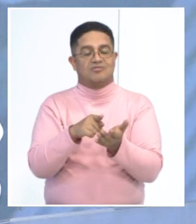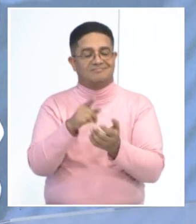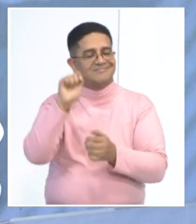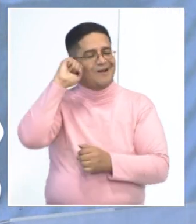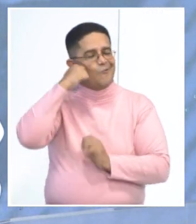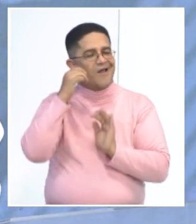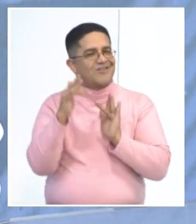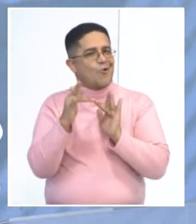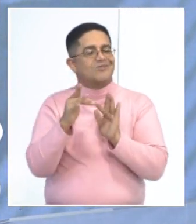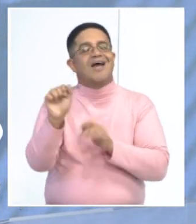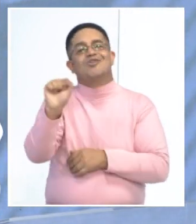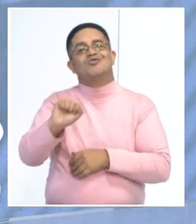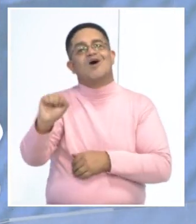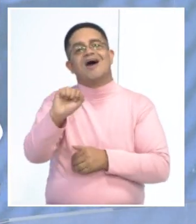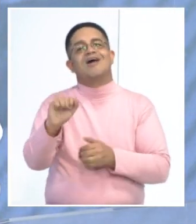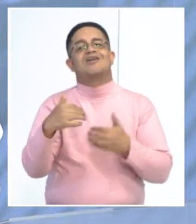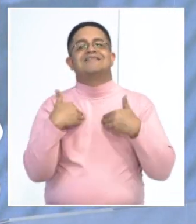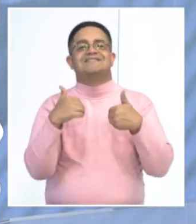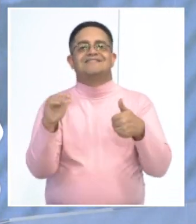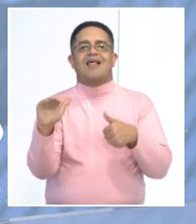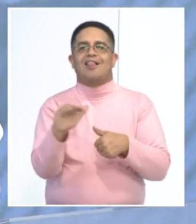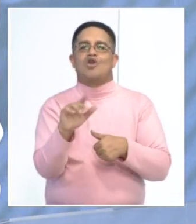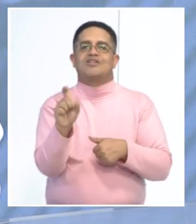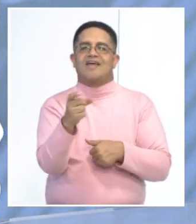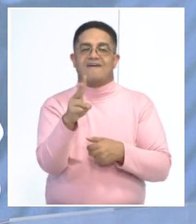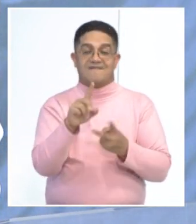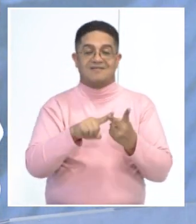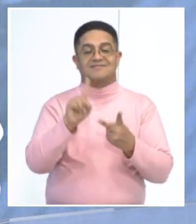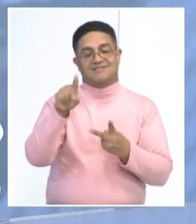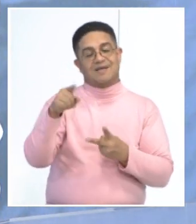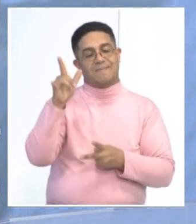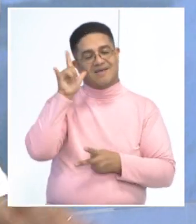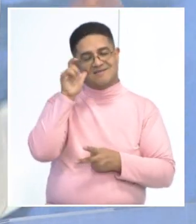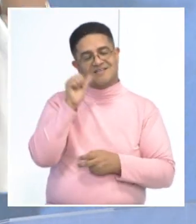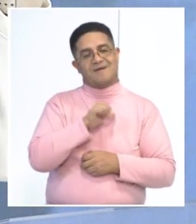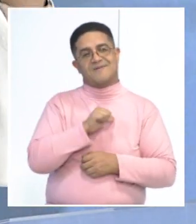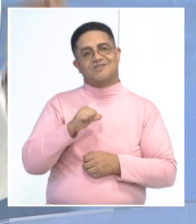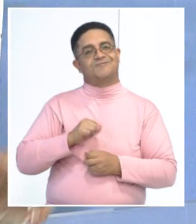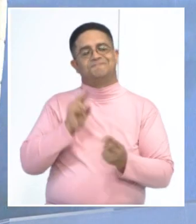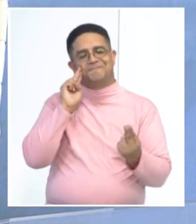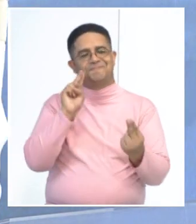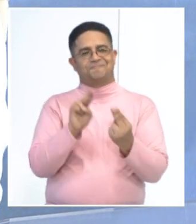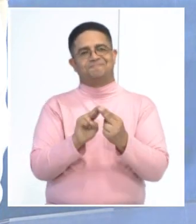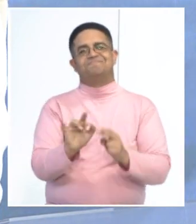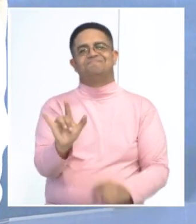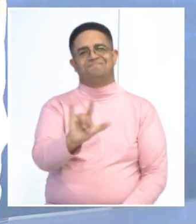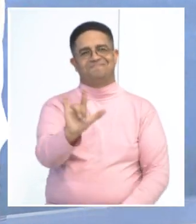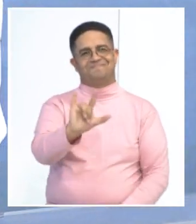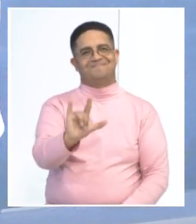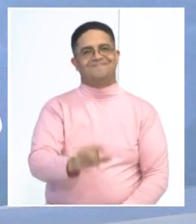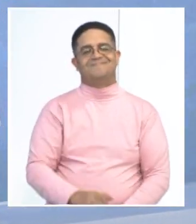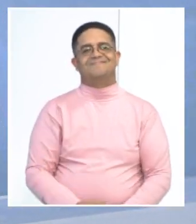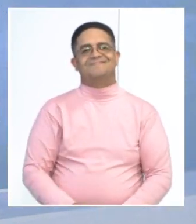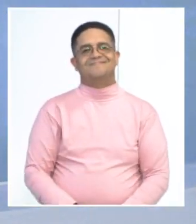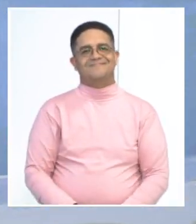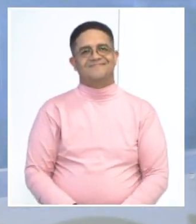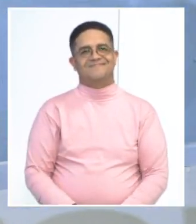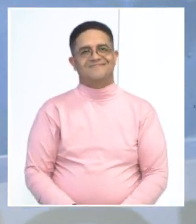redes activas siempre para ustedes, tanto por @salud_gb y @DanielaJSalas. Será hasta una próxima oportunidad.